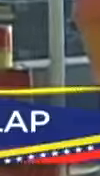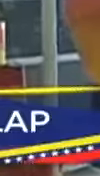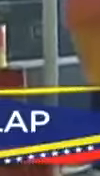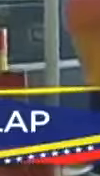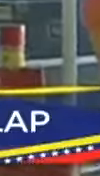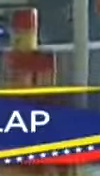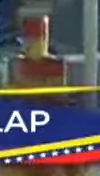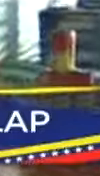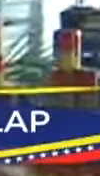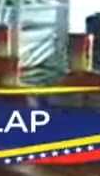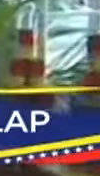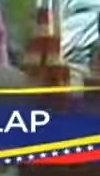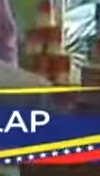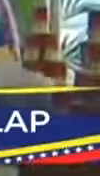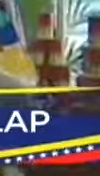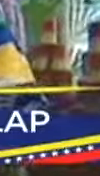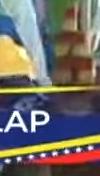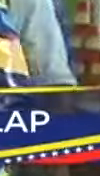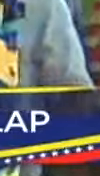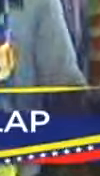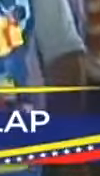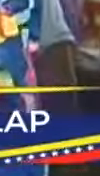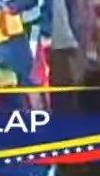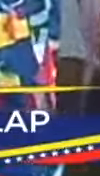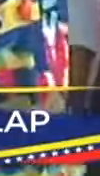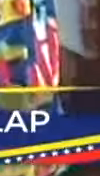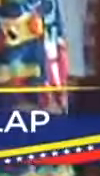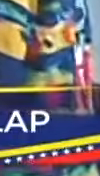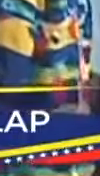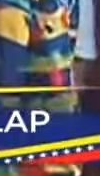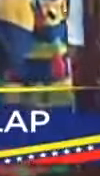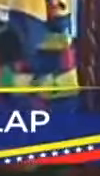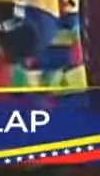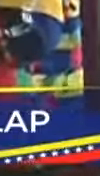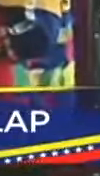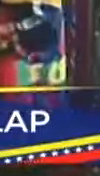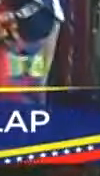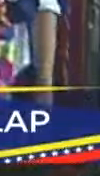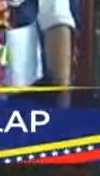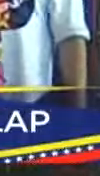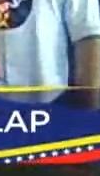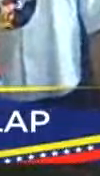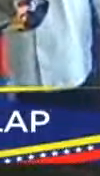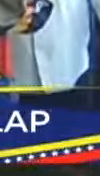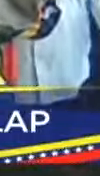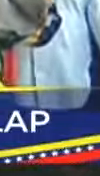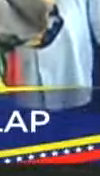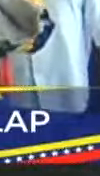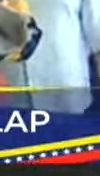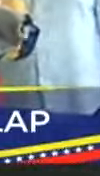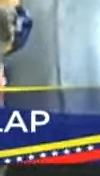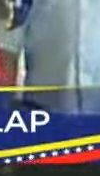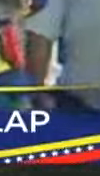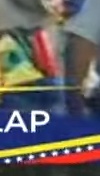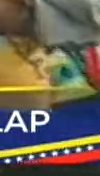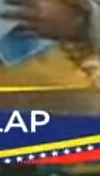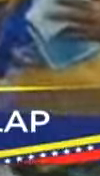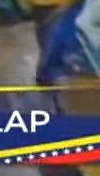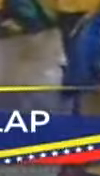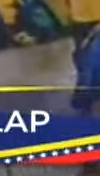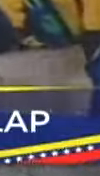de los emprendedores, también se encuentran presentes las distintas autoridades, el ministro de Alimentación